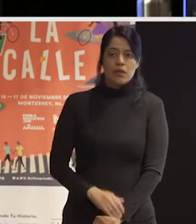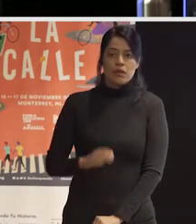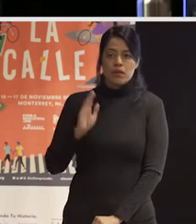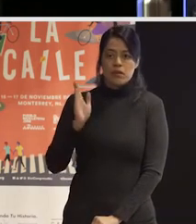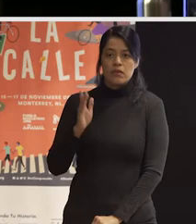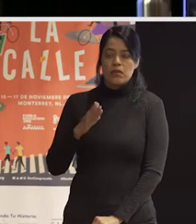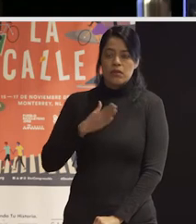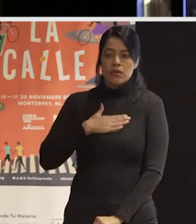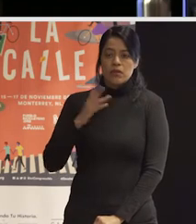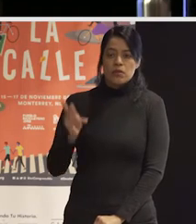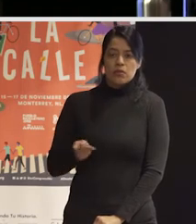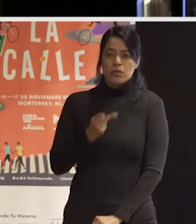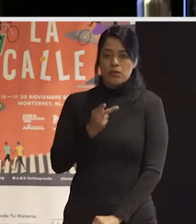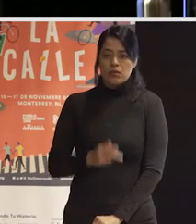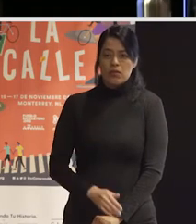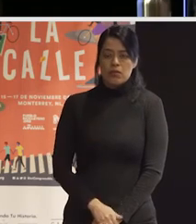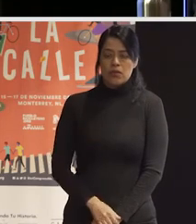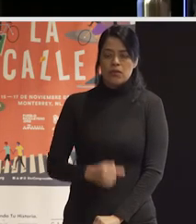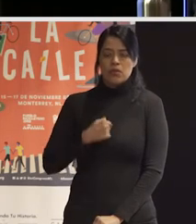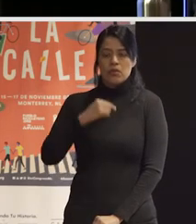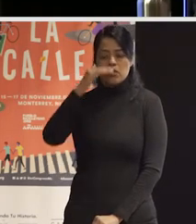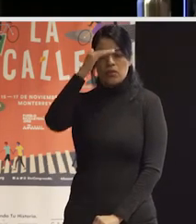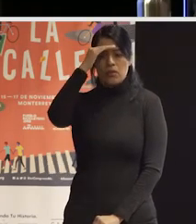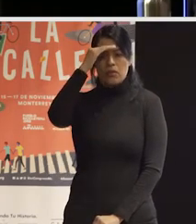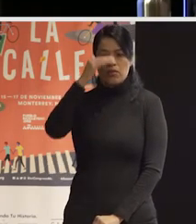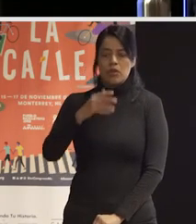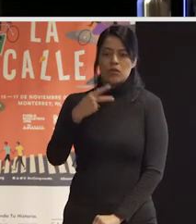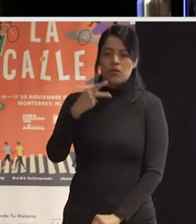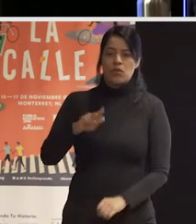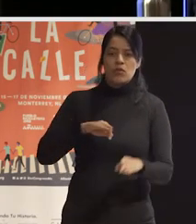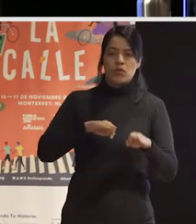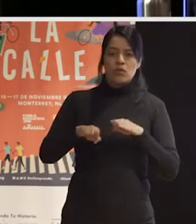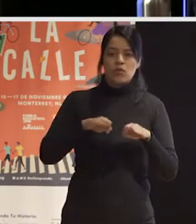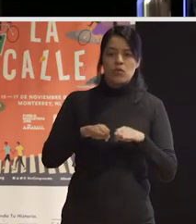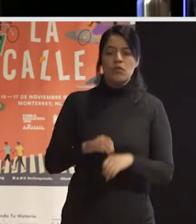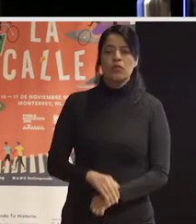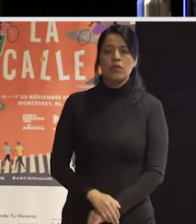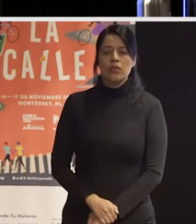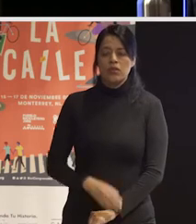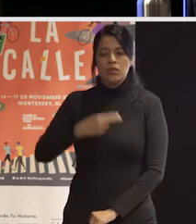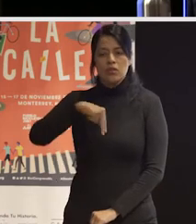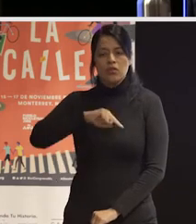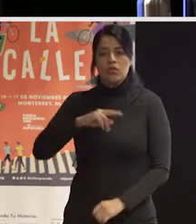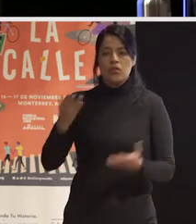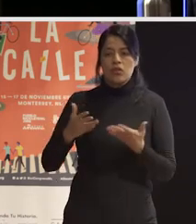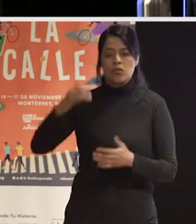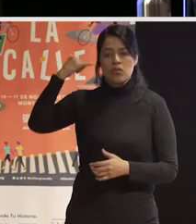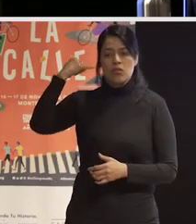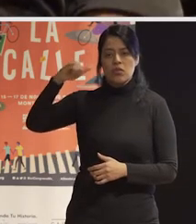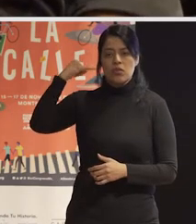mi pregunta es y me pongo a pensar en su trabajo y pienso en el trabajo que nosotros hacemos desde mérida yucatán